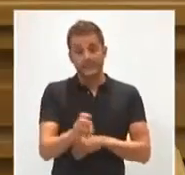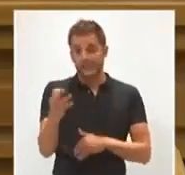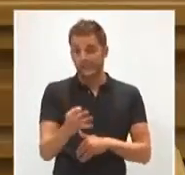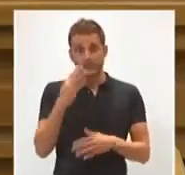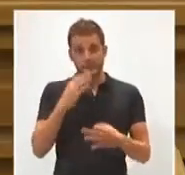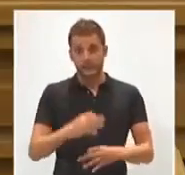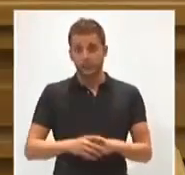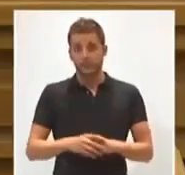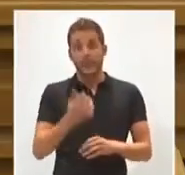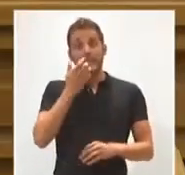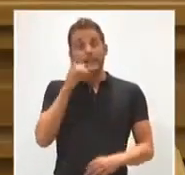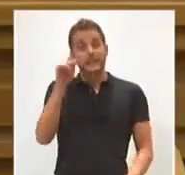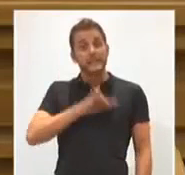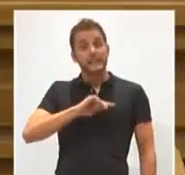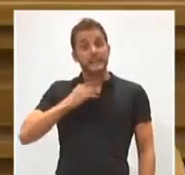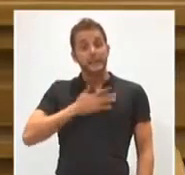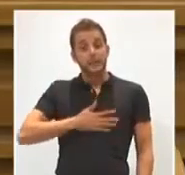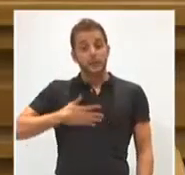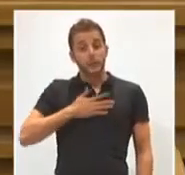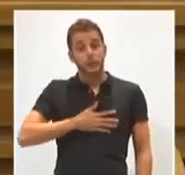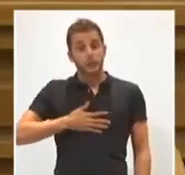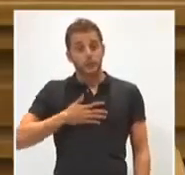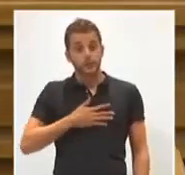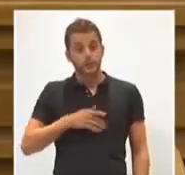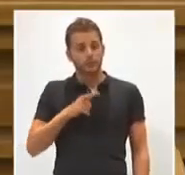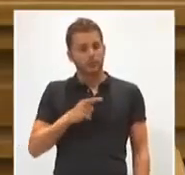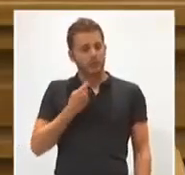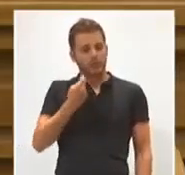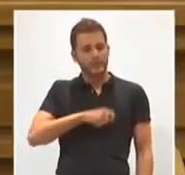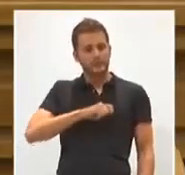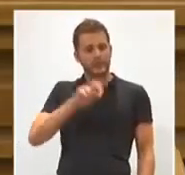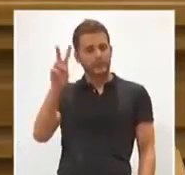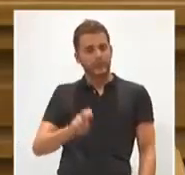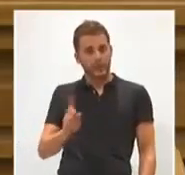está tan a gusto y nos lleva mal esto de no poder entrar en españa